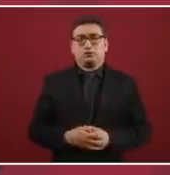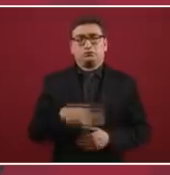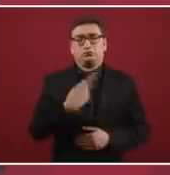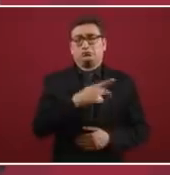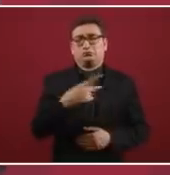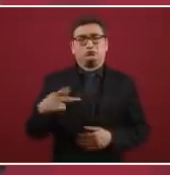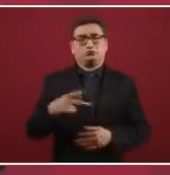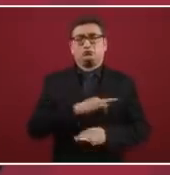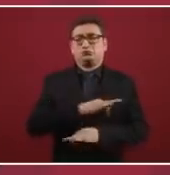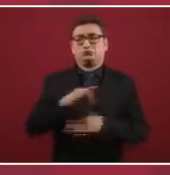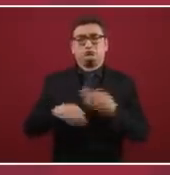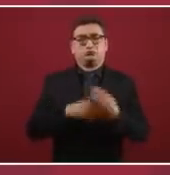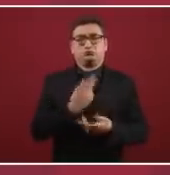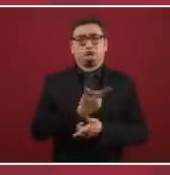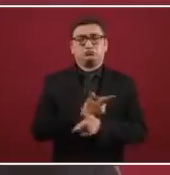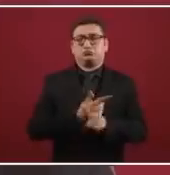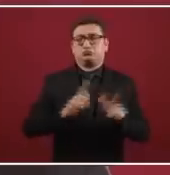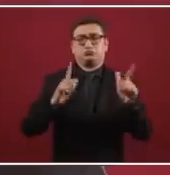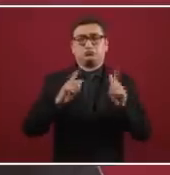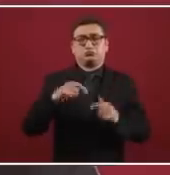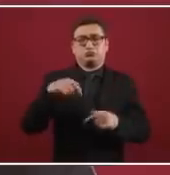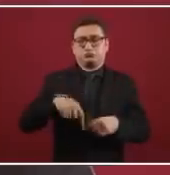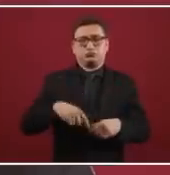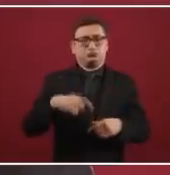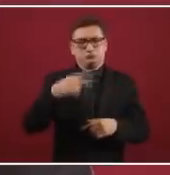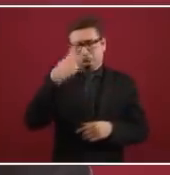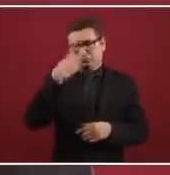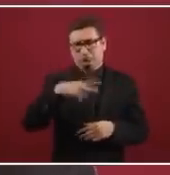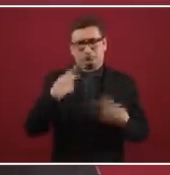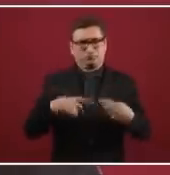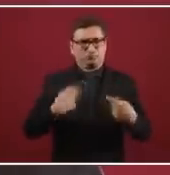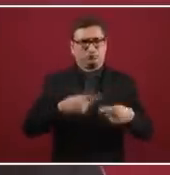libres todos los mexicanos, todas las personas,